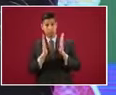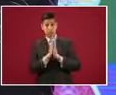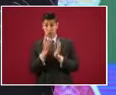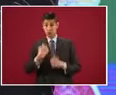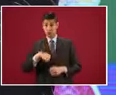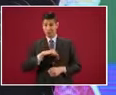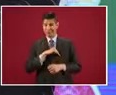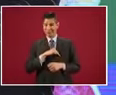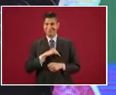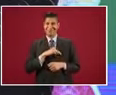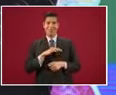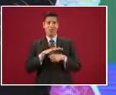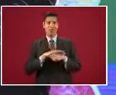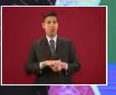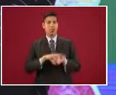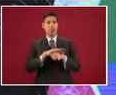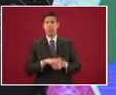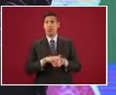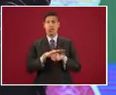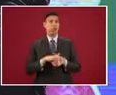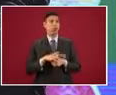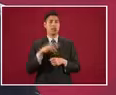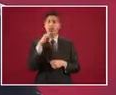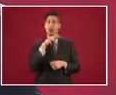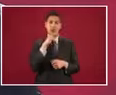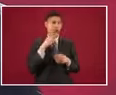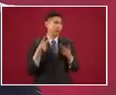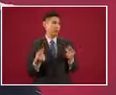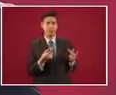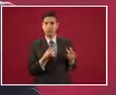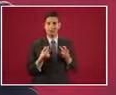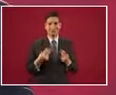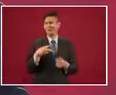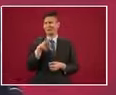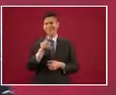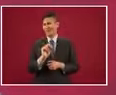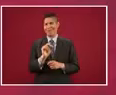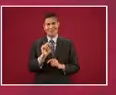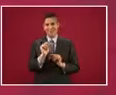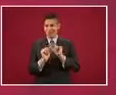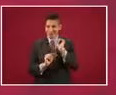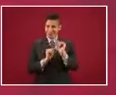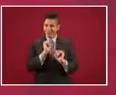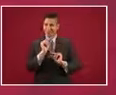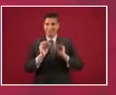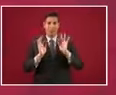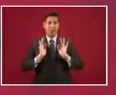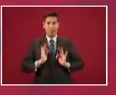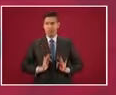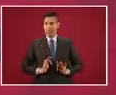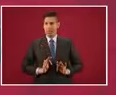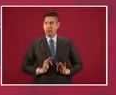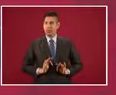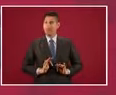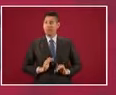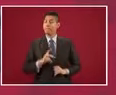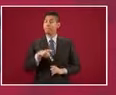de la distribución y de la venta de los números. De todas formas,